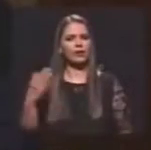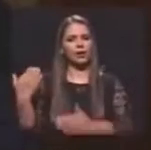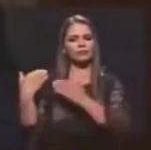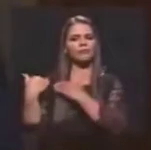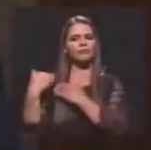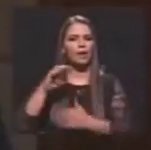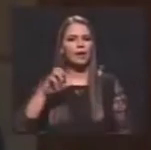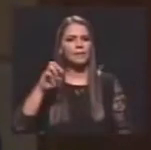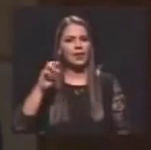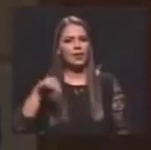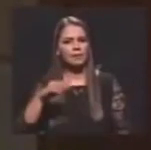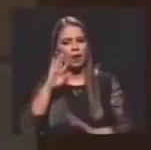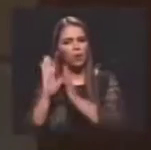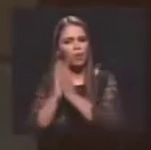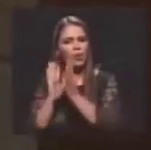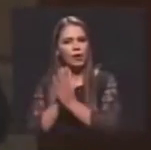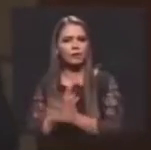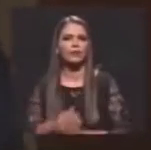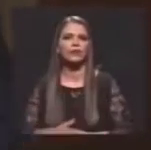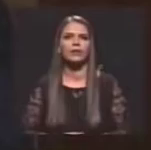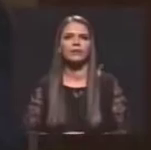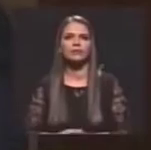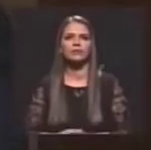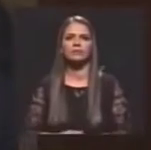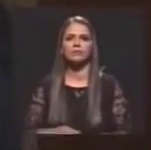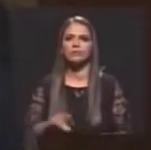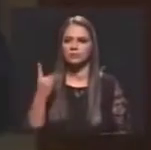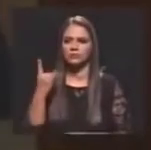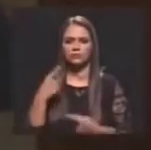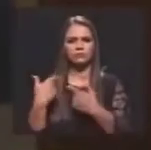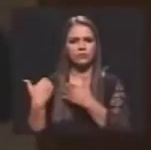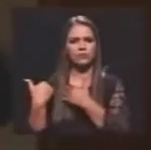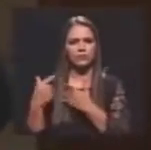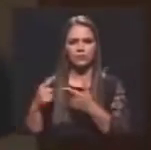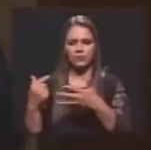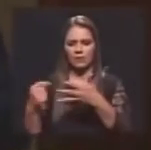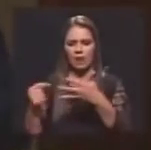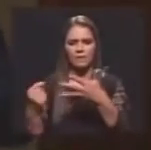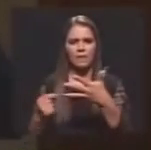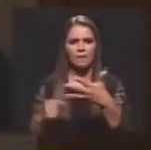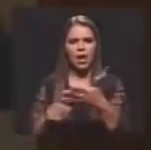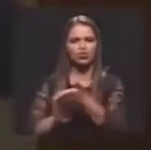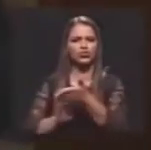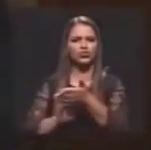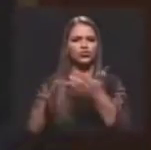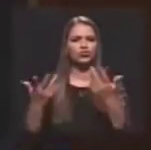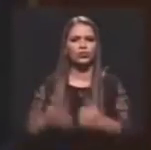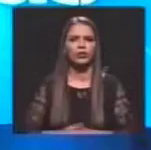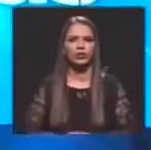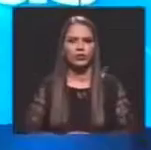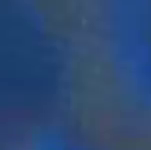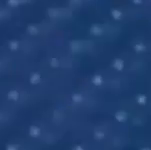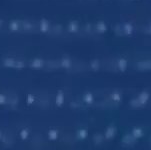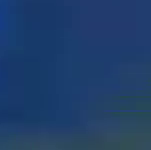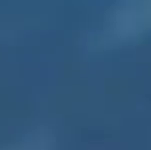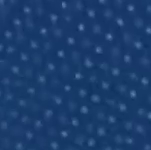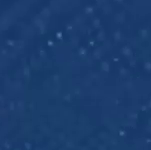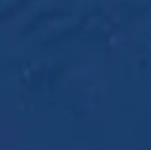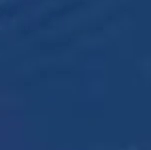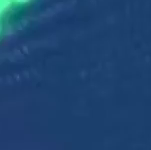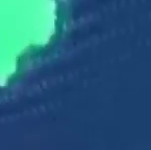legal deberíamos tener de manera previsible la forma de asumir estas contingencias con estos municipios